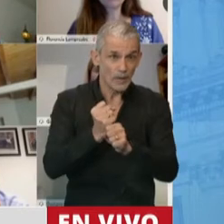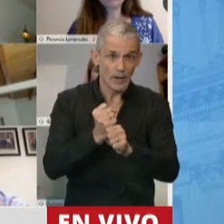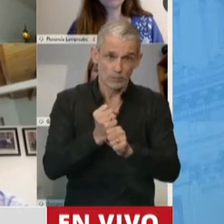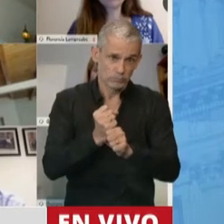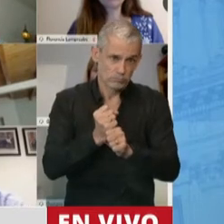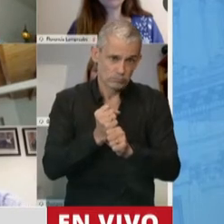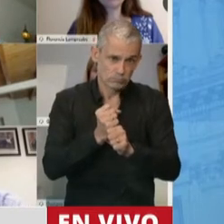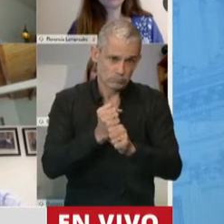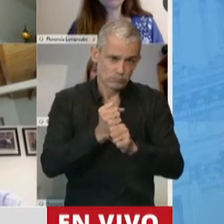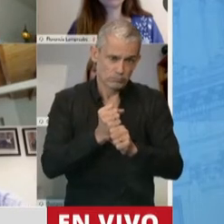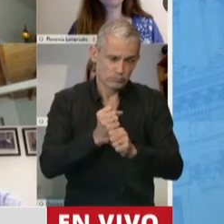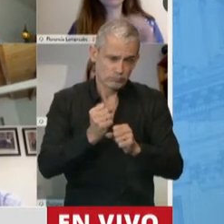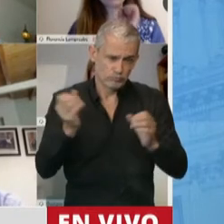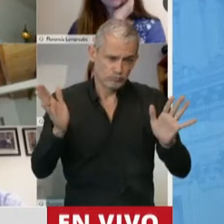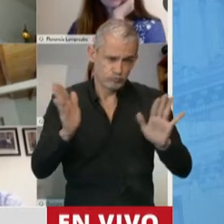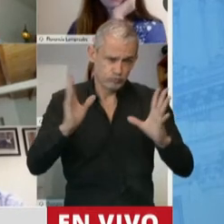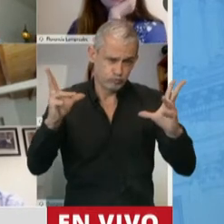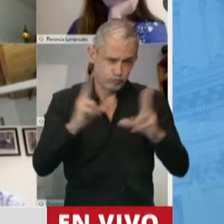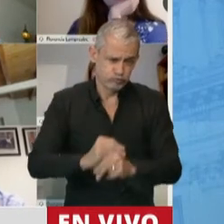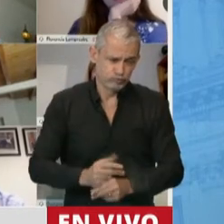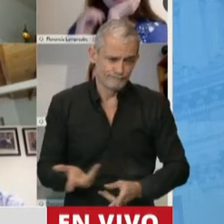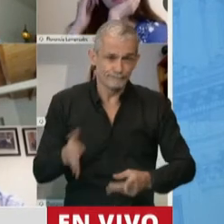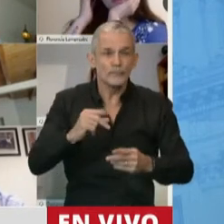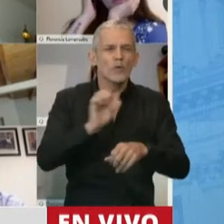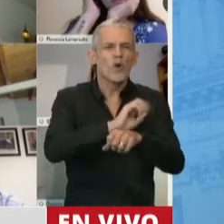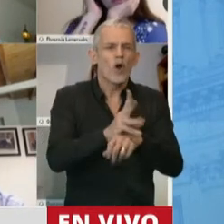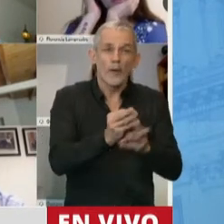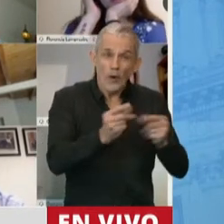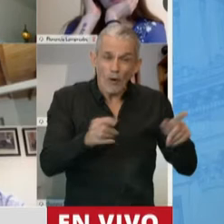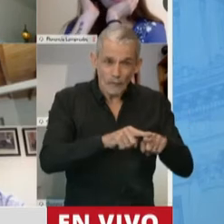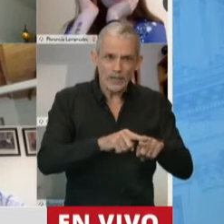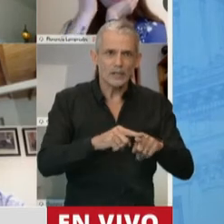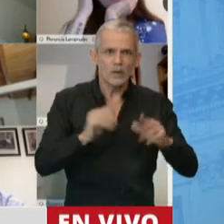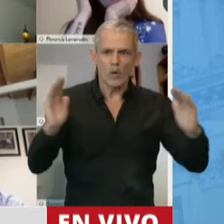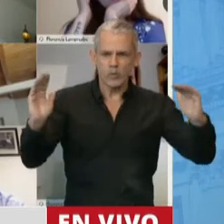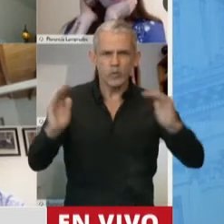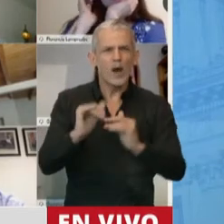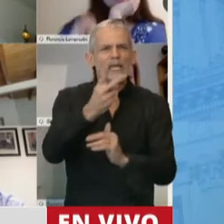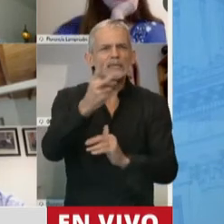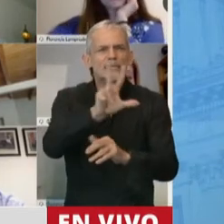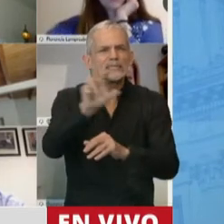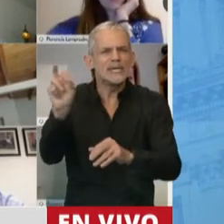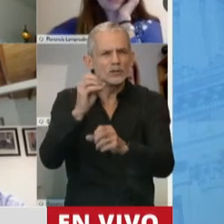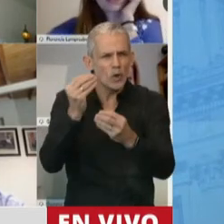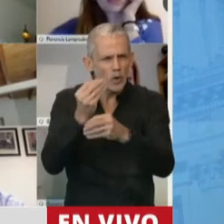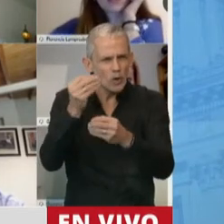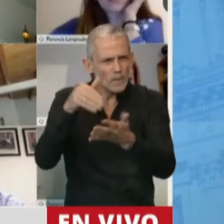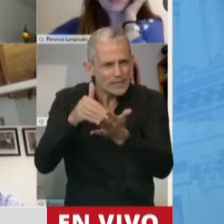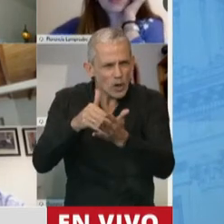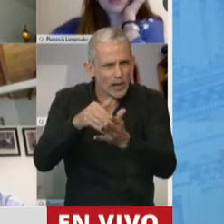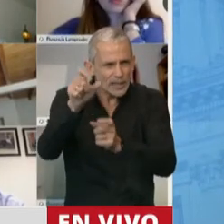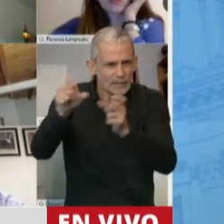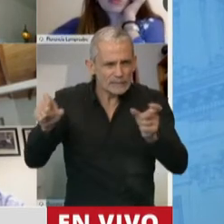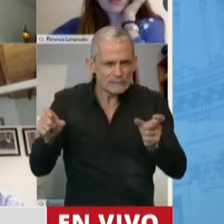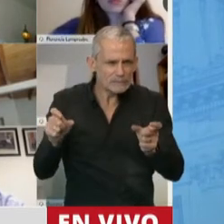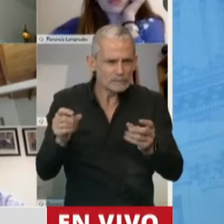va a ser la pérdida cuando hayamos salido de este periodo de pandemia. Una cifra enorme, como aquí se